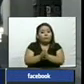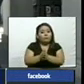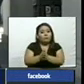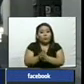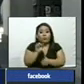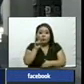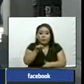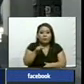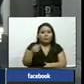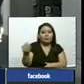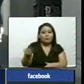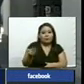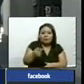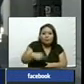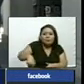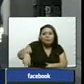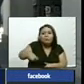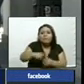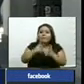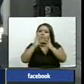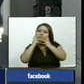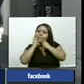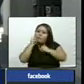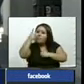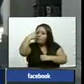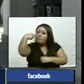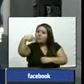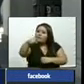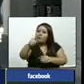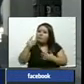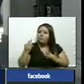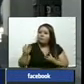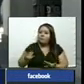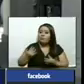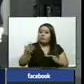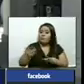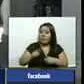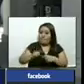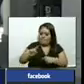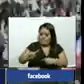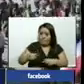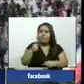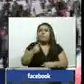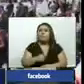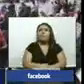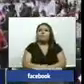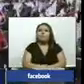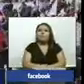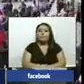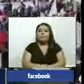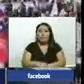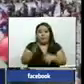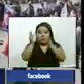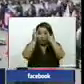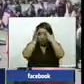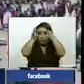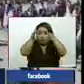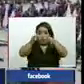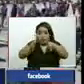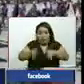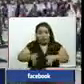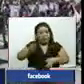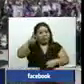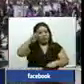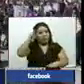sus necesidades, sus anhelos y sus esperanzas, primeros en la fila. La decisión es un golpe a la imagen